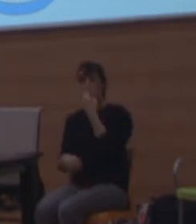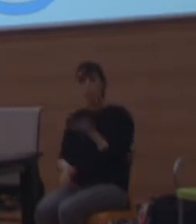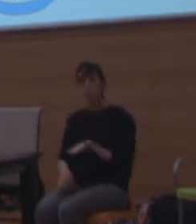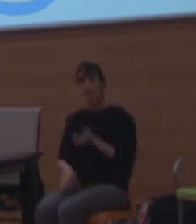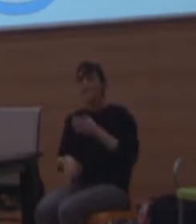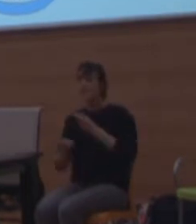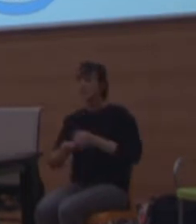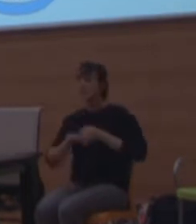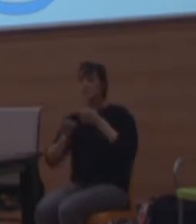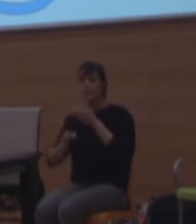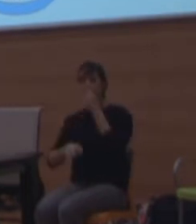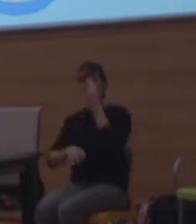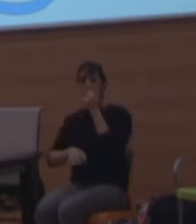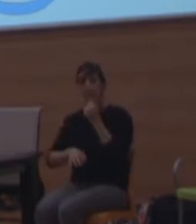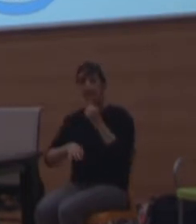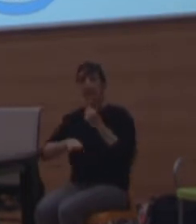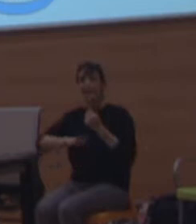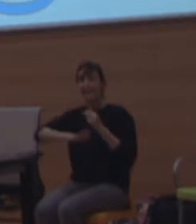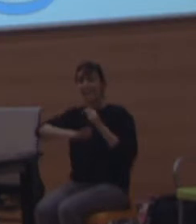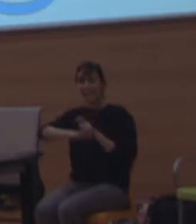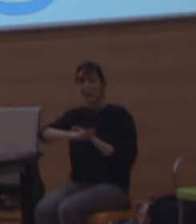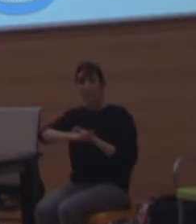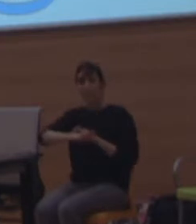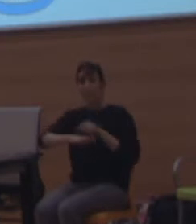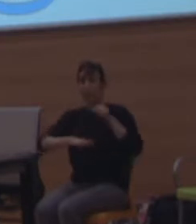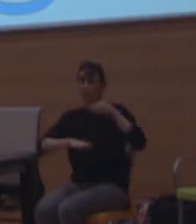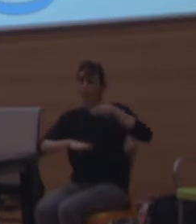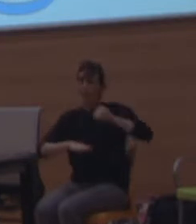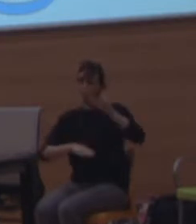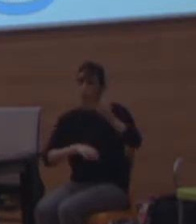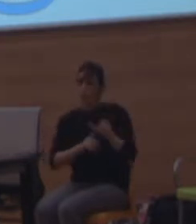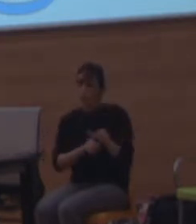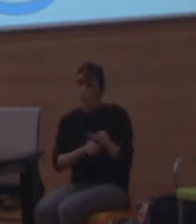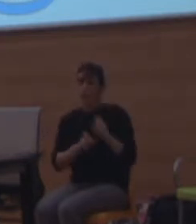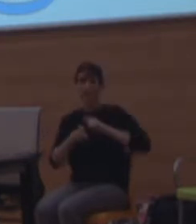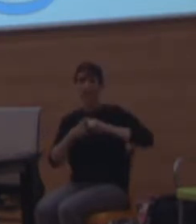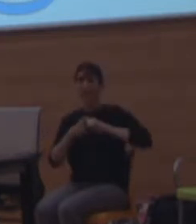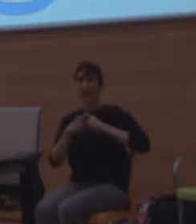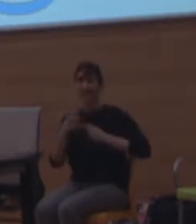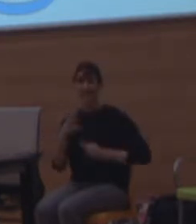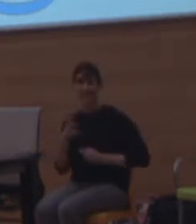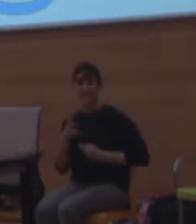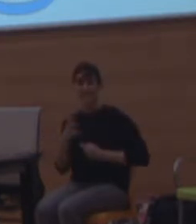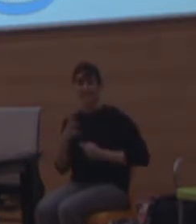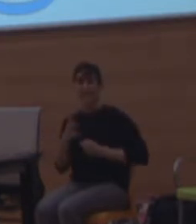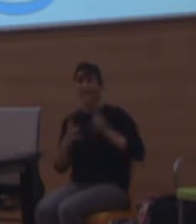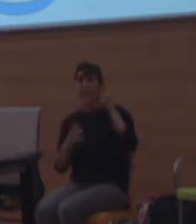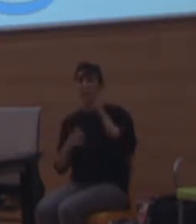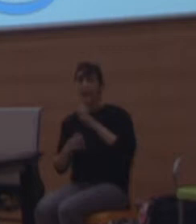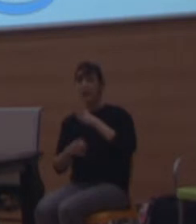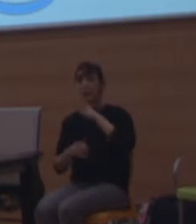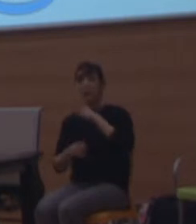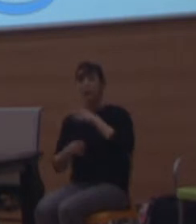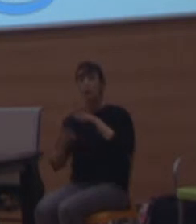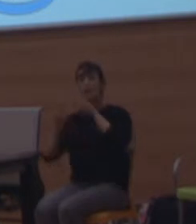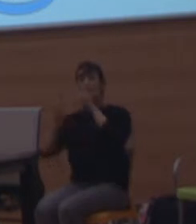diabético de las personas vamos a encontrar, como digo, esta triada característica que va a venir dada por 3